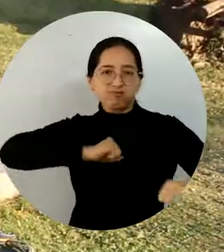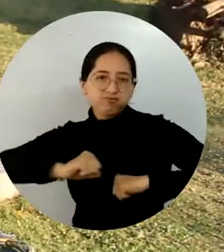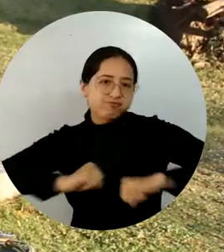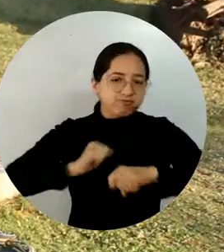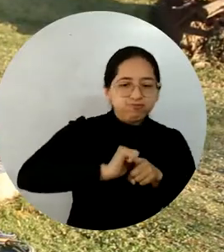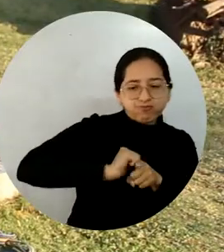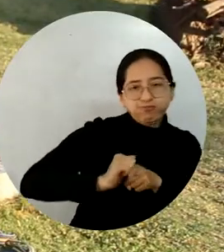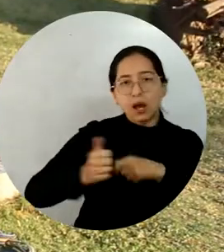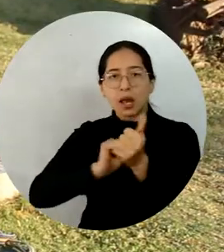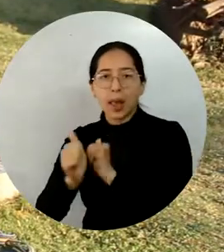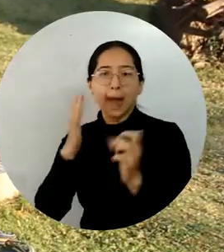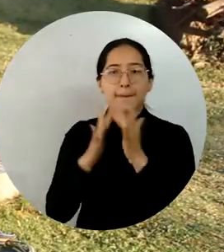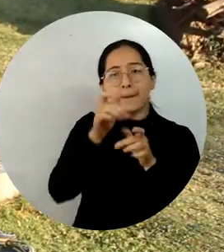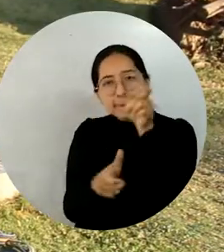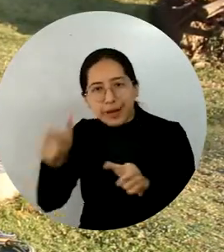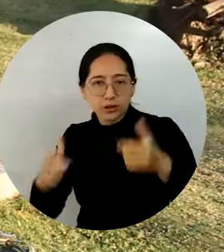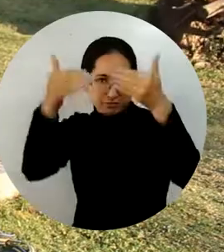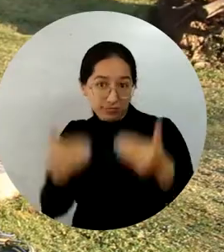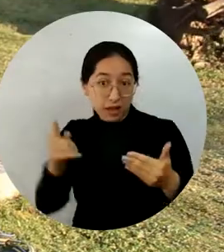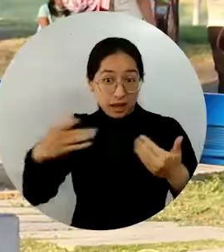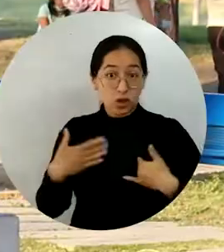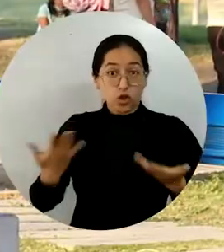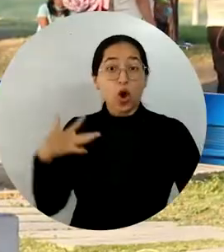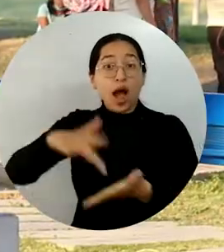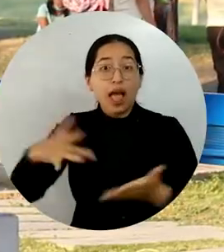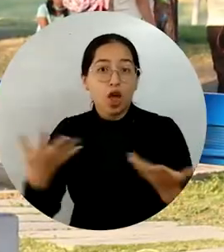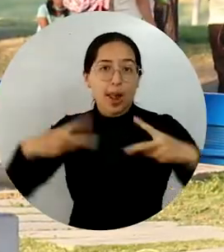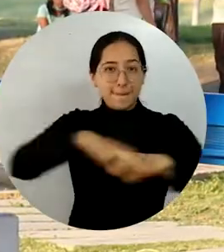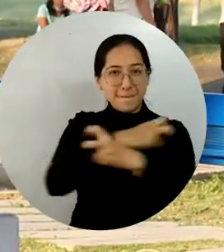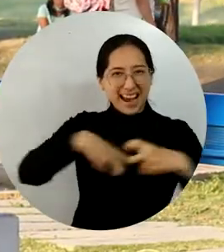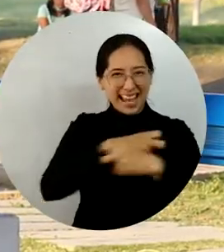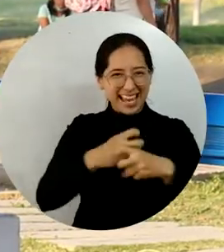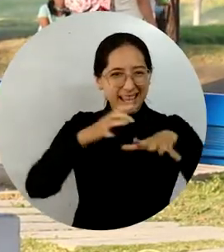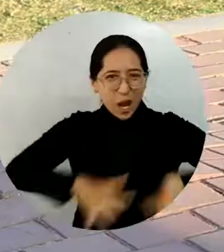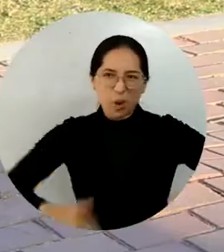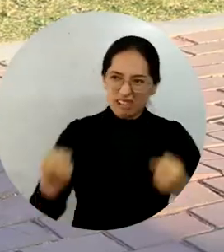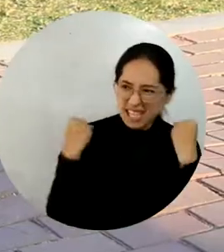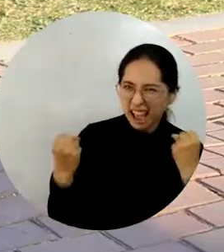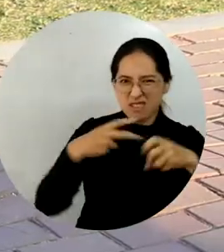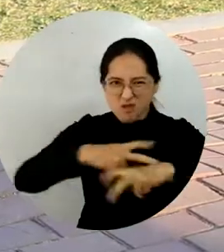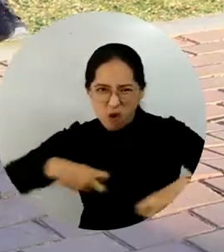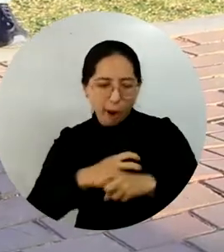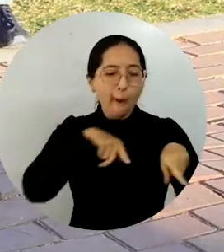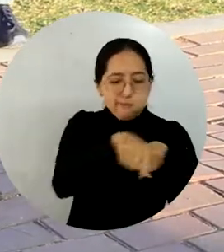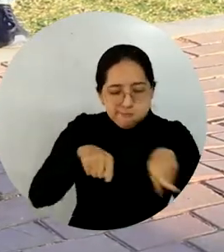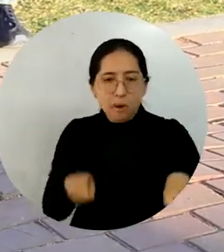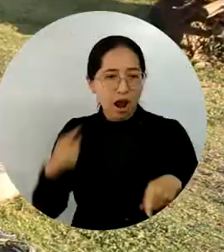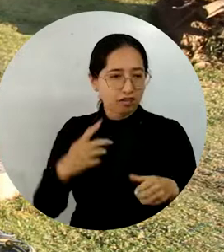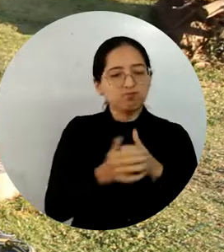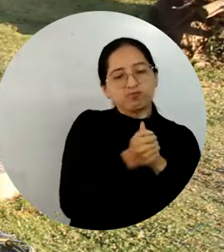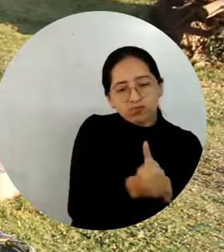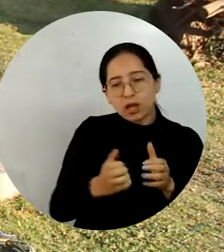a llamar entrenamiento deportivo a personas en condición de discapacidad, que voy a estar en los parques biosaludables para trabajar con esta población